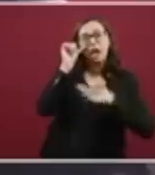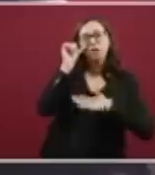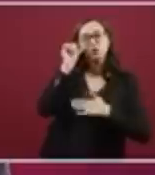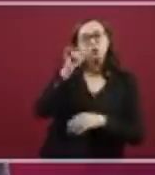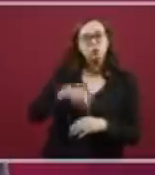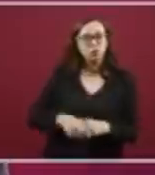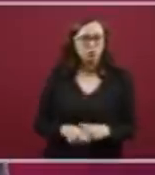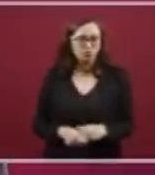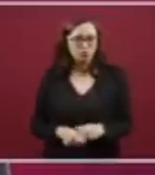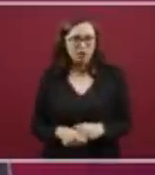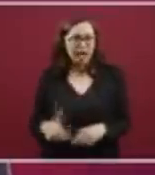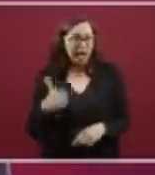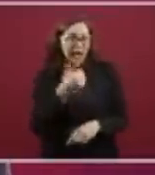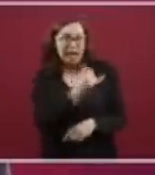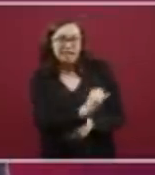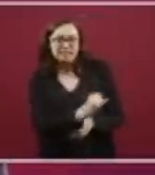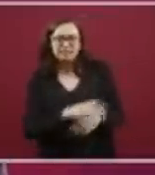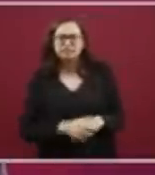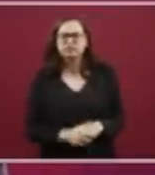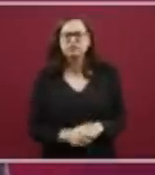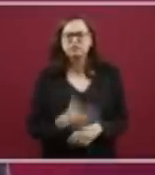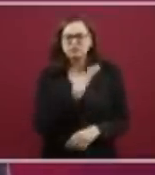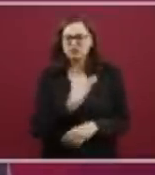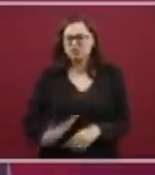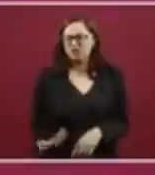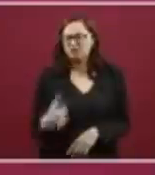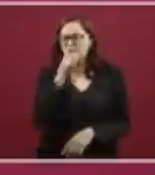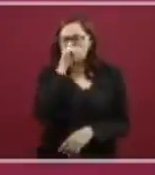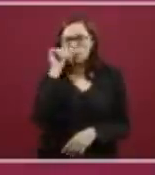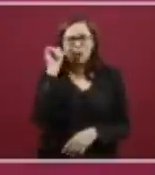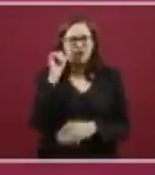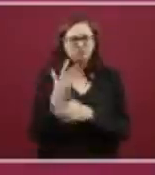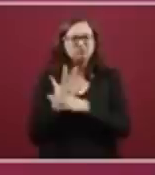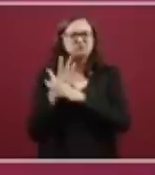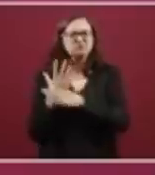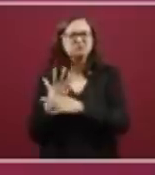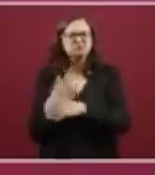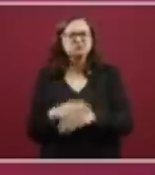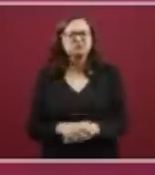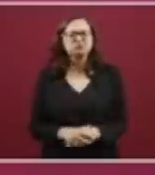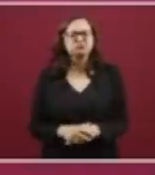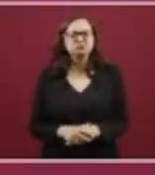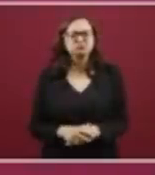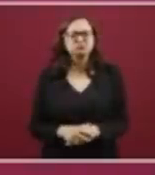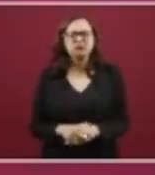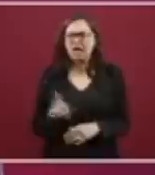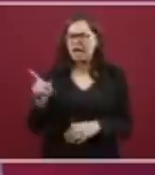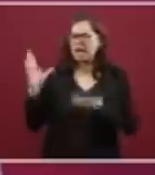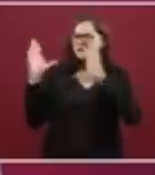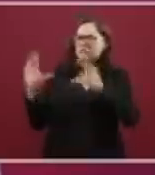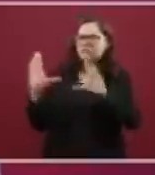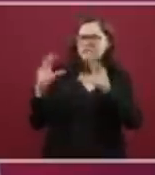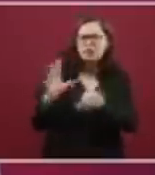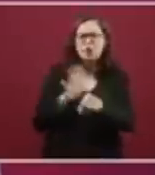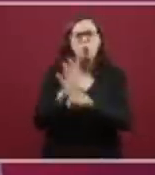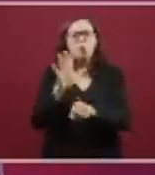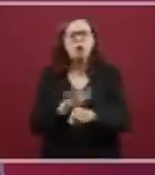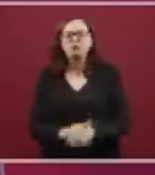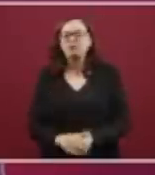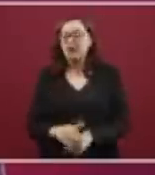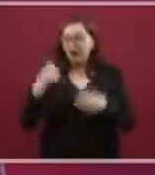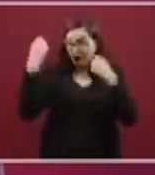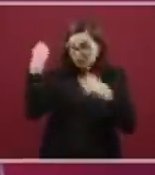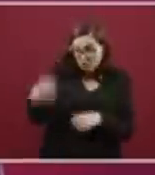Entonces, ¿qué decía Juárez? Nada por la fuerza, todo por la razón y el